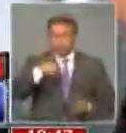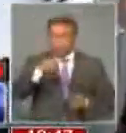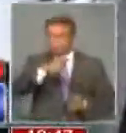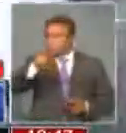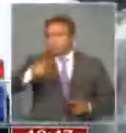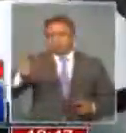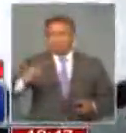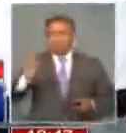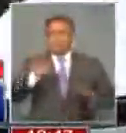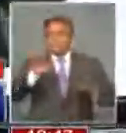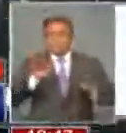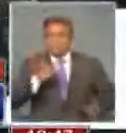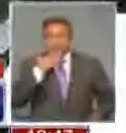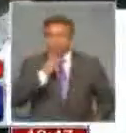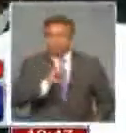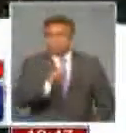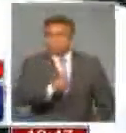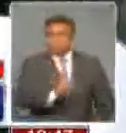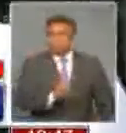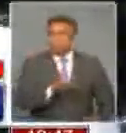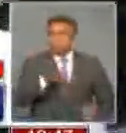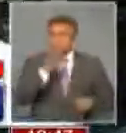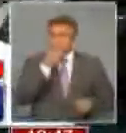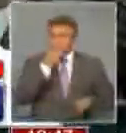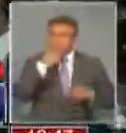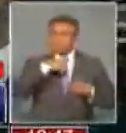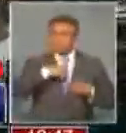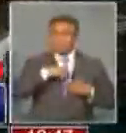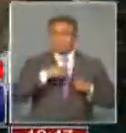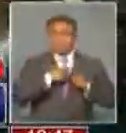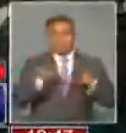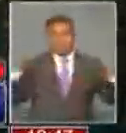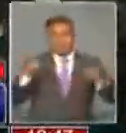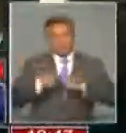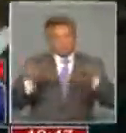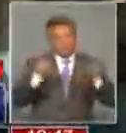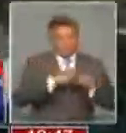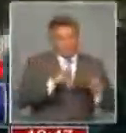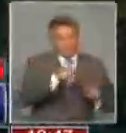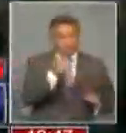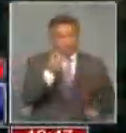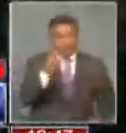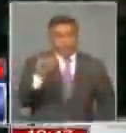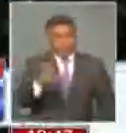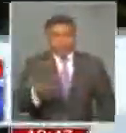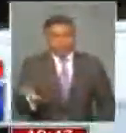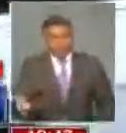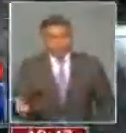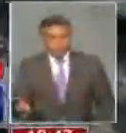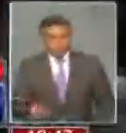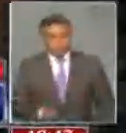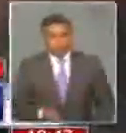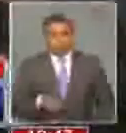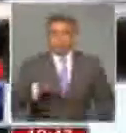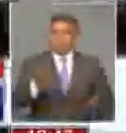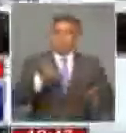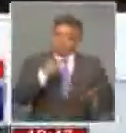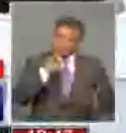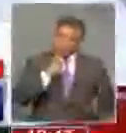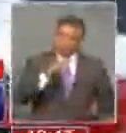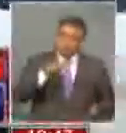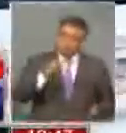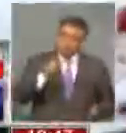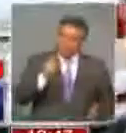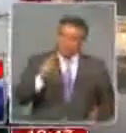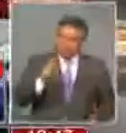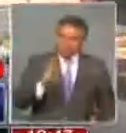por lo mismo. ¿Qué le parece a usted estas distintas reacciones que está teniendo la UDI? Matilde,